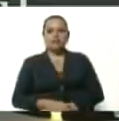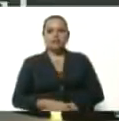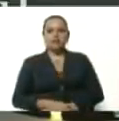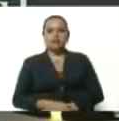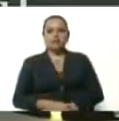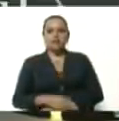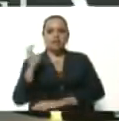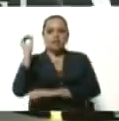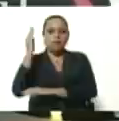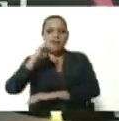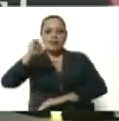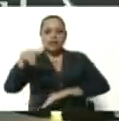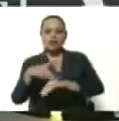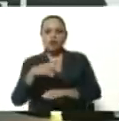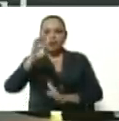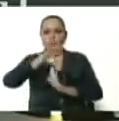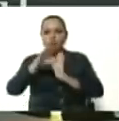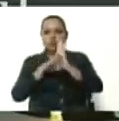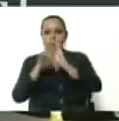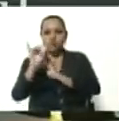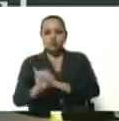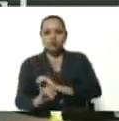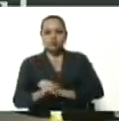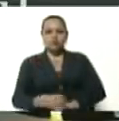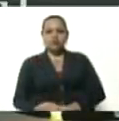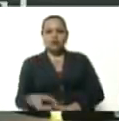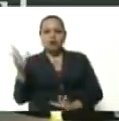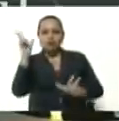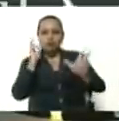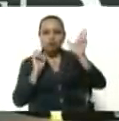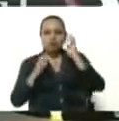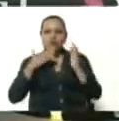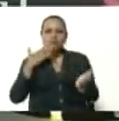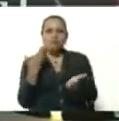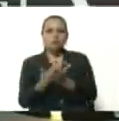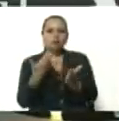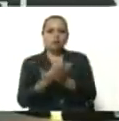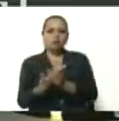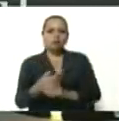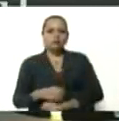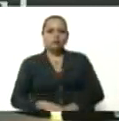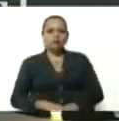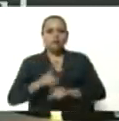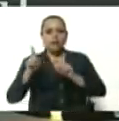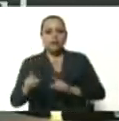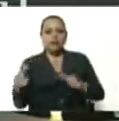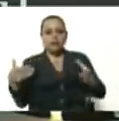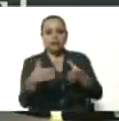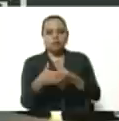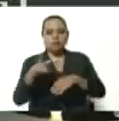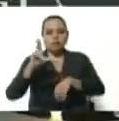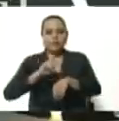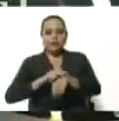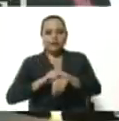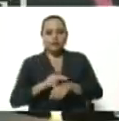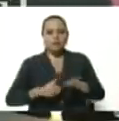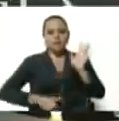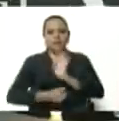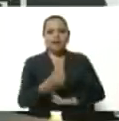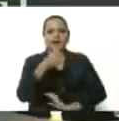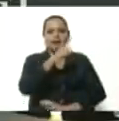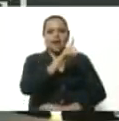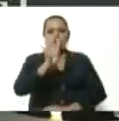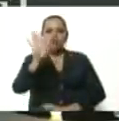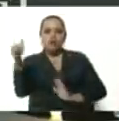la Asamblea Nacional Constituyente, escuchando las propuestas, bueno, y con todo el equipo de médicos y médicas, más de